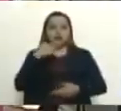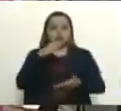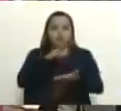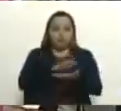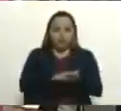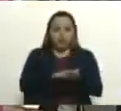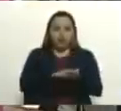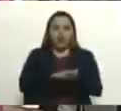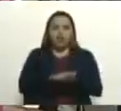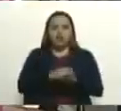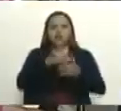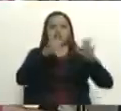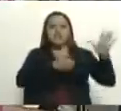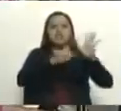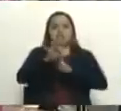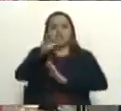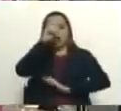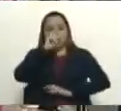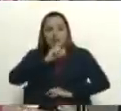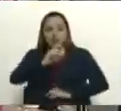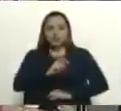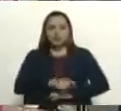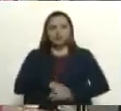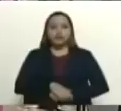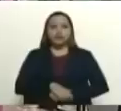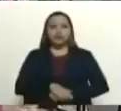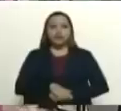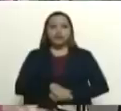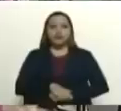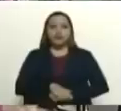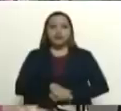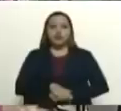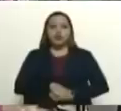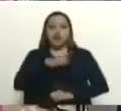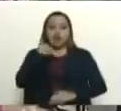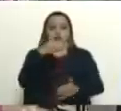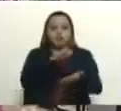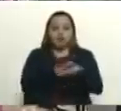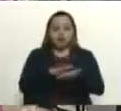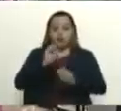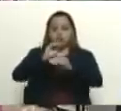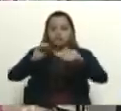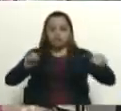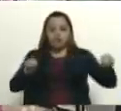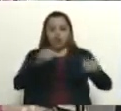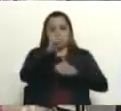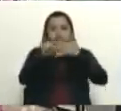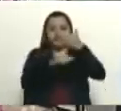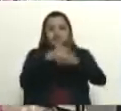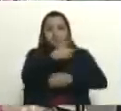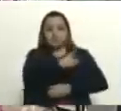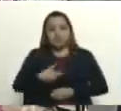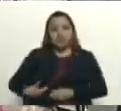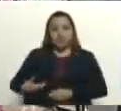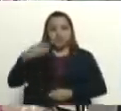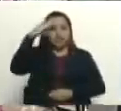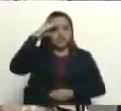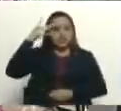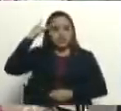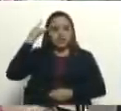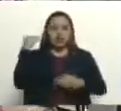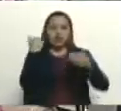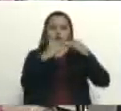a los 63 años de edad. El deceso lo dio a conocer la vicepresidenta ejecutiva de la República, Delcy Rodríguez, a través